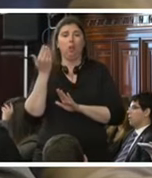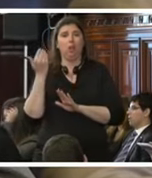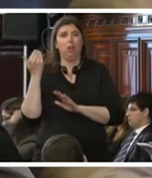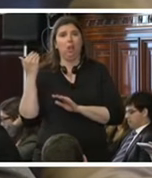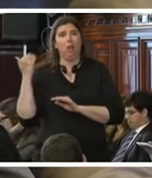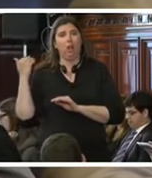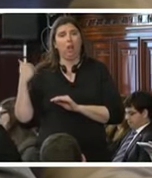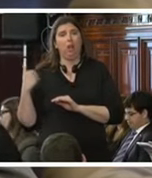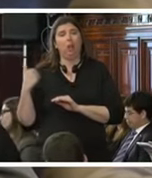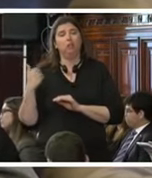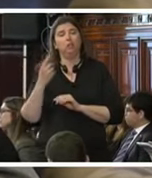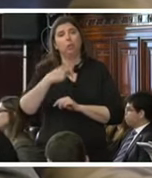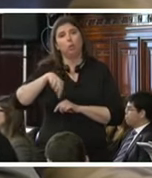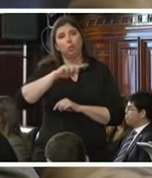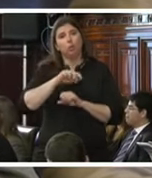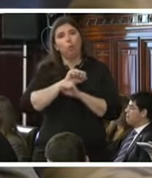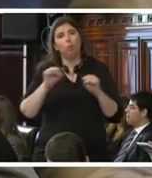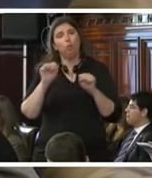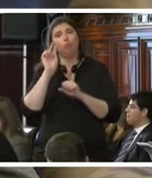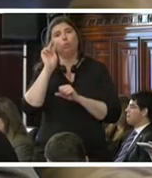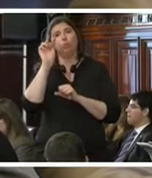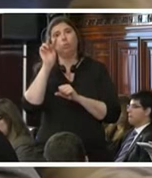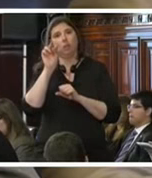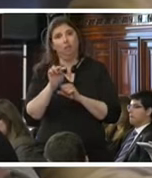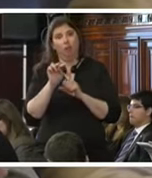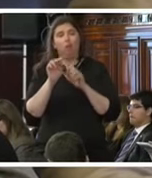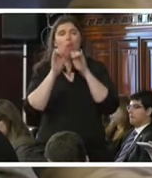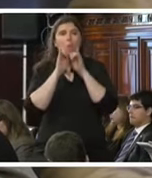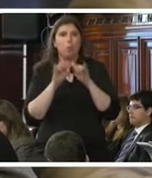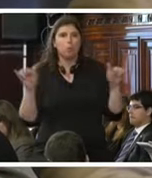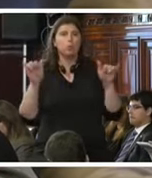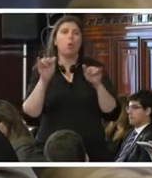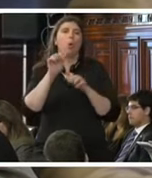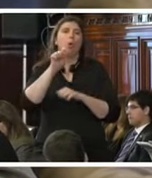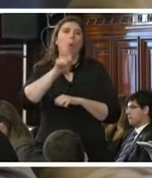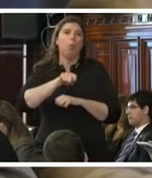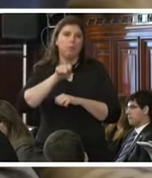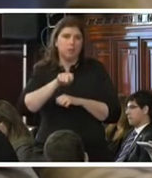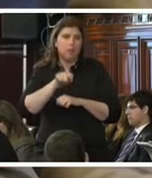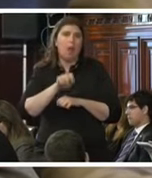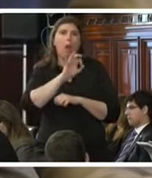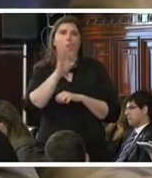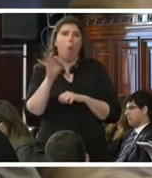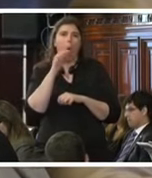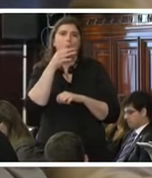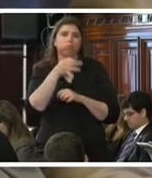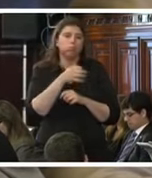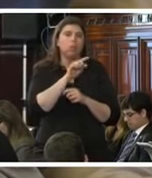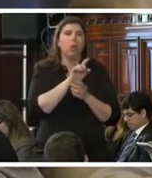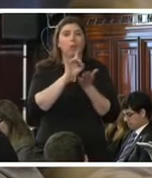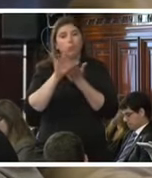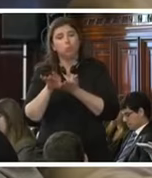a lo que nosotros podemos observar en términos de promoción judicial o de designación o de destitución de